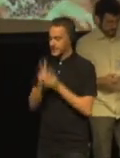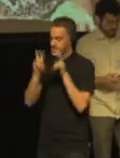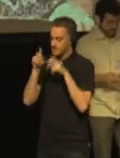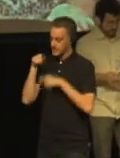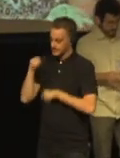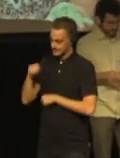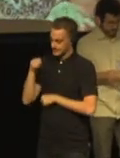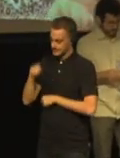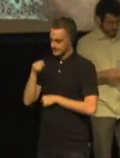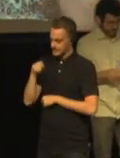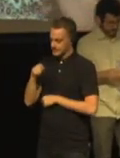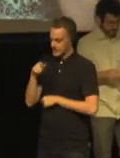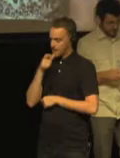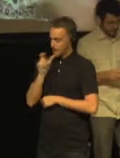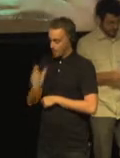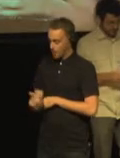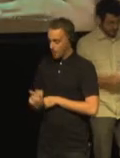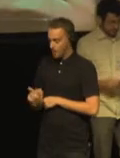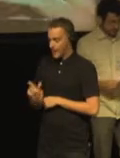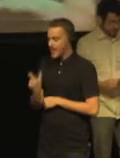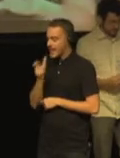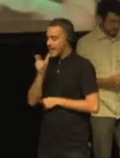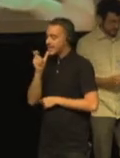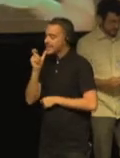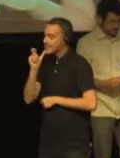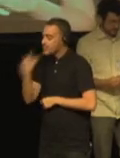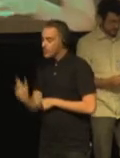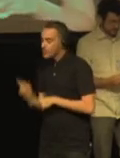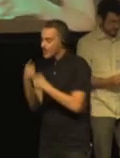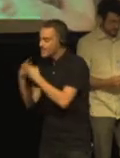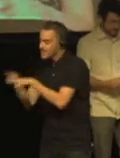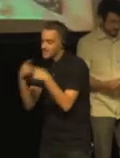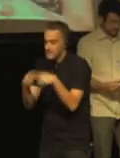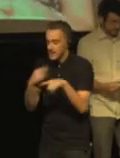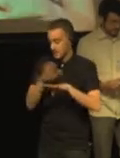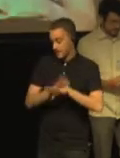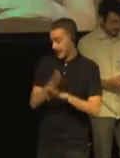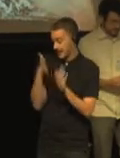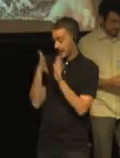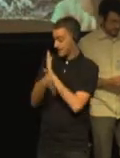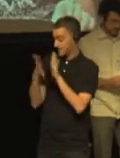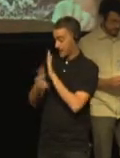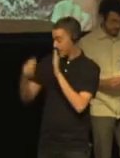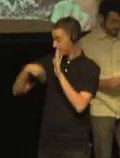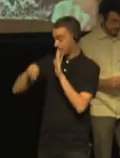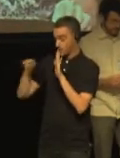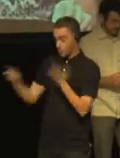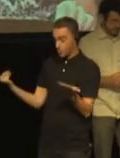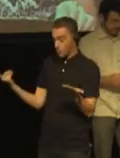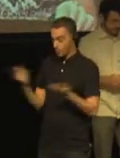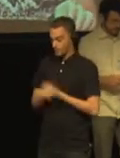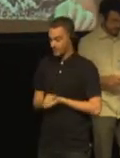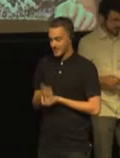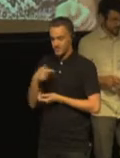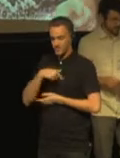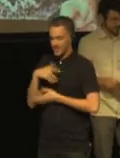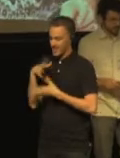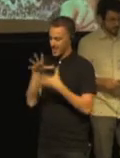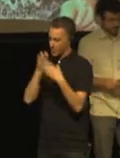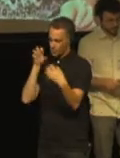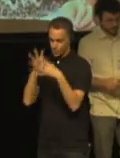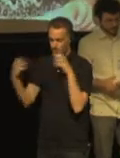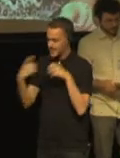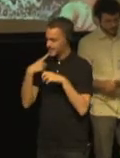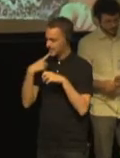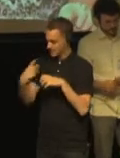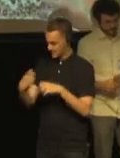cuenta de que utilizamos distintas terminologías para decir lo mismo y algunas de las palabras que utilizamos no eran comprensibles por parte de los